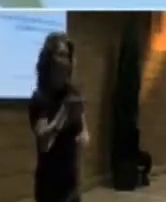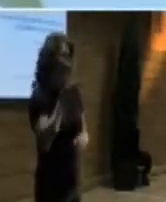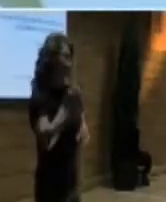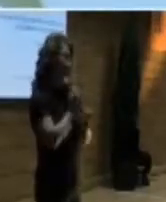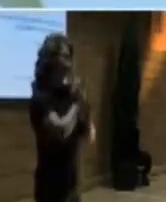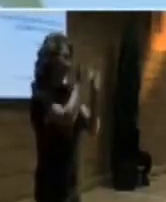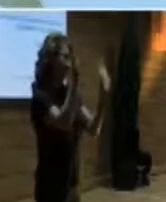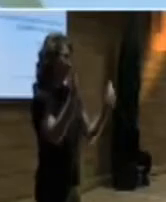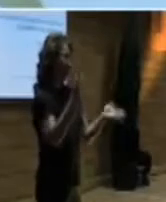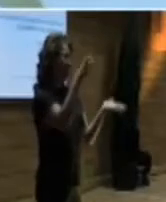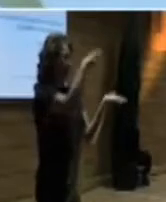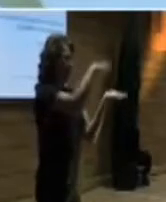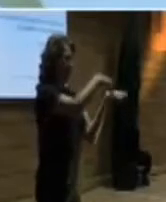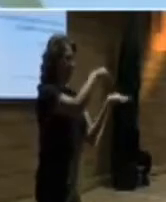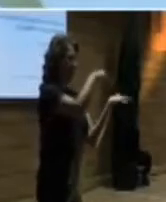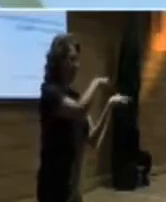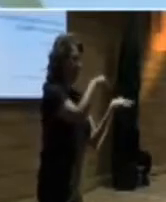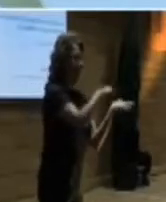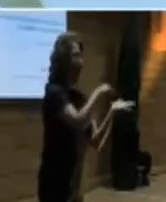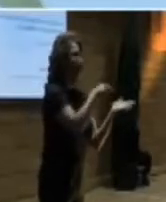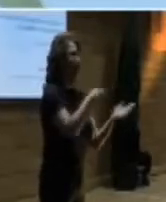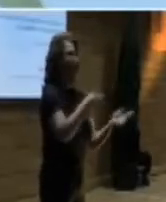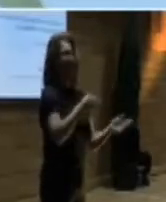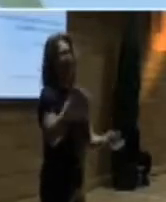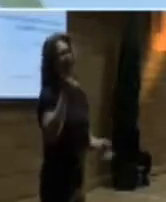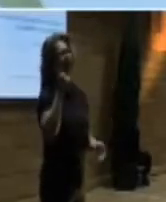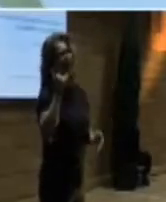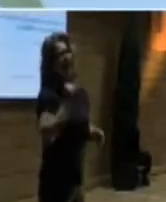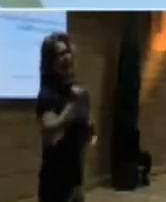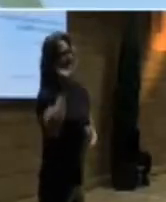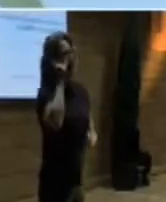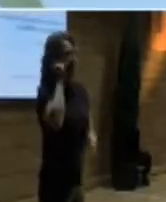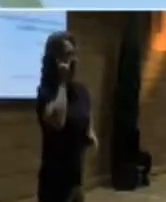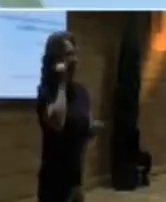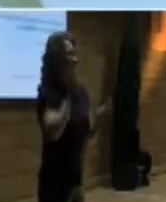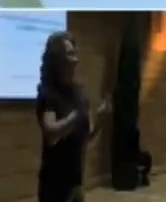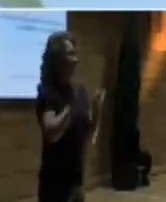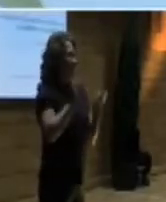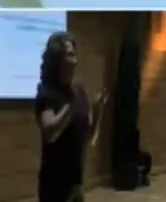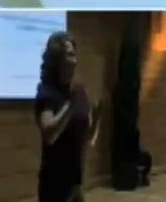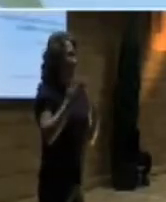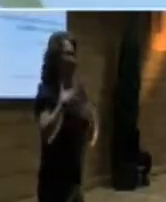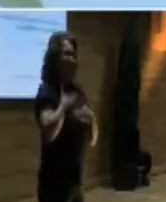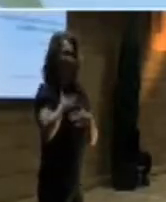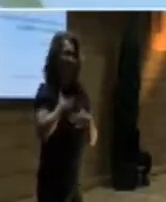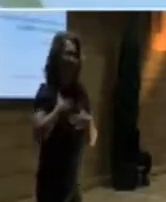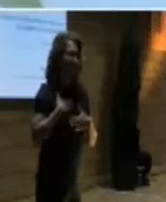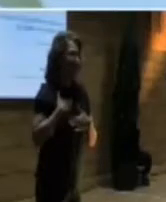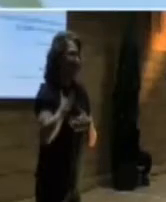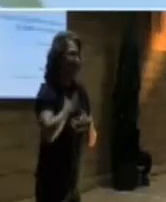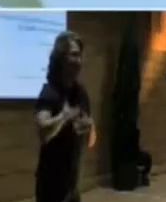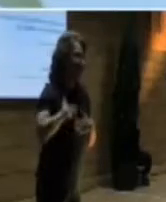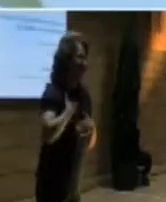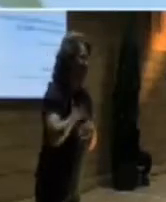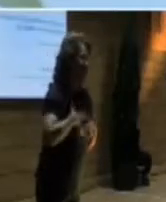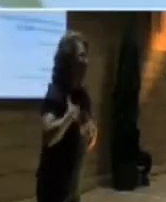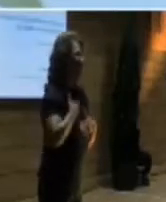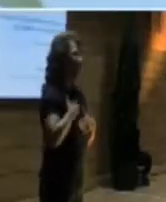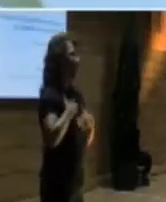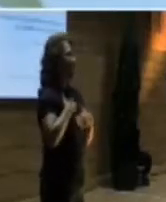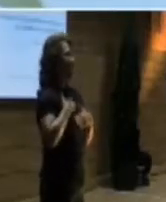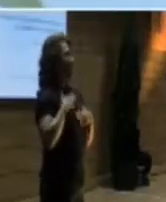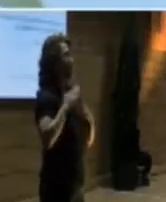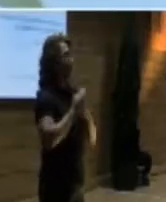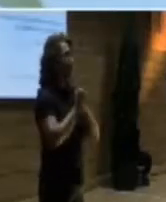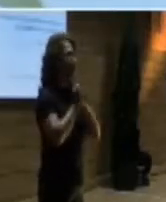y muy especialmente a Maribel la invitación a estar aquí. Siempre es un honor, un placer tener la oportunidad de felicitar a todo el